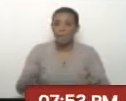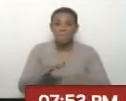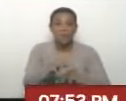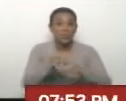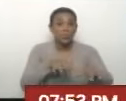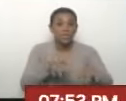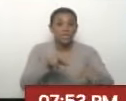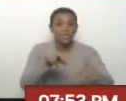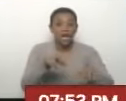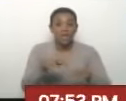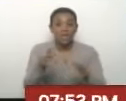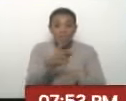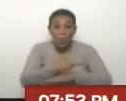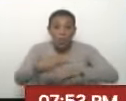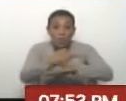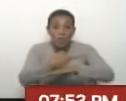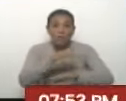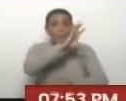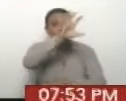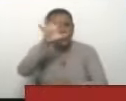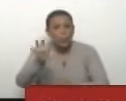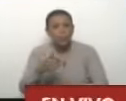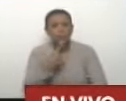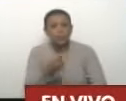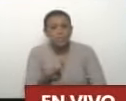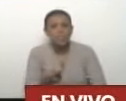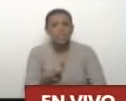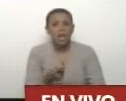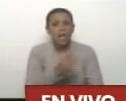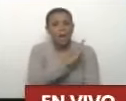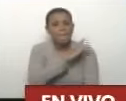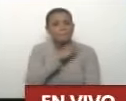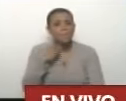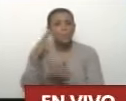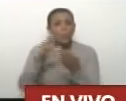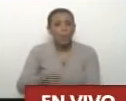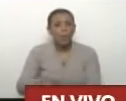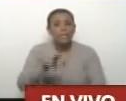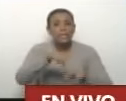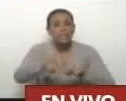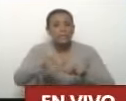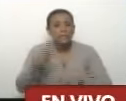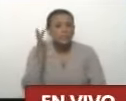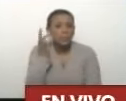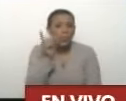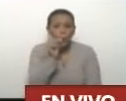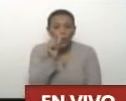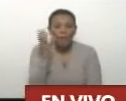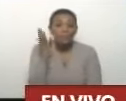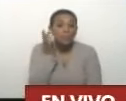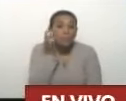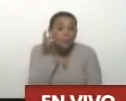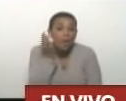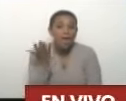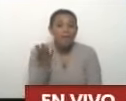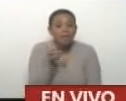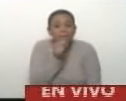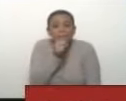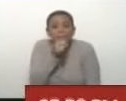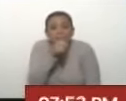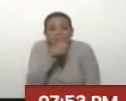mayoría de los gobiernos del mundo. La matanza de niños y de niñas, de mujeres, de